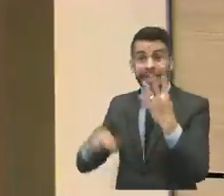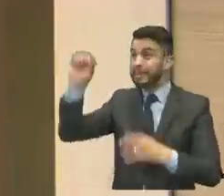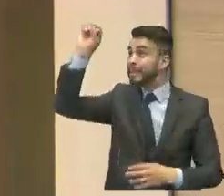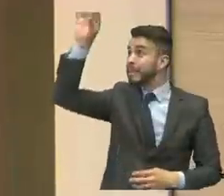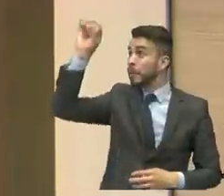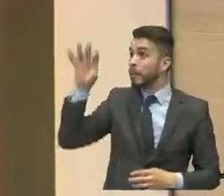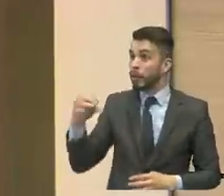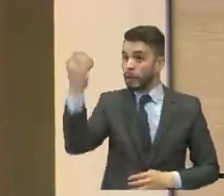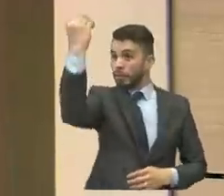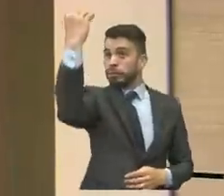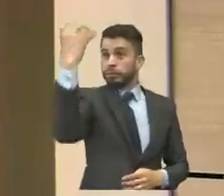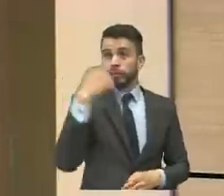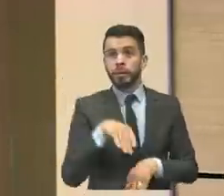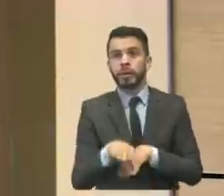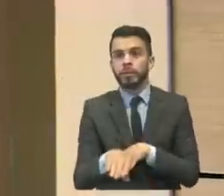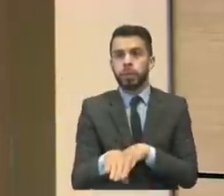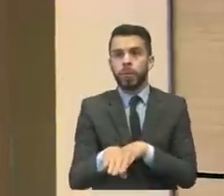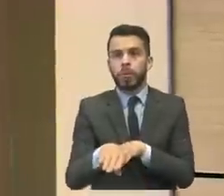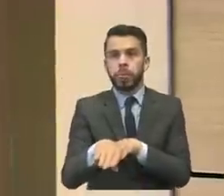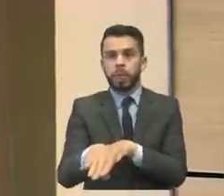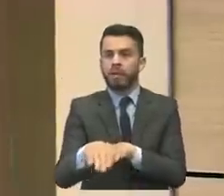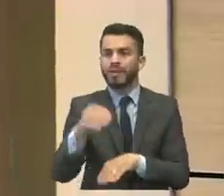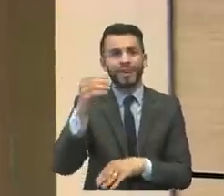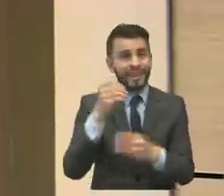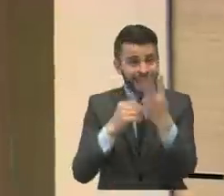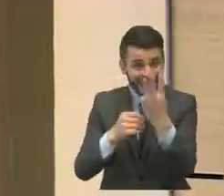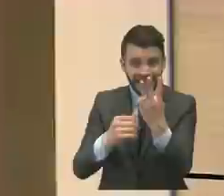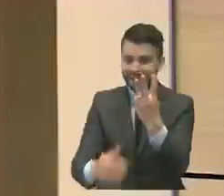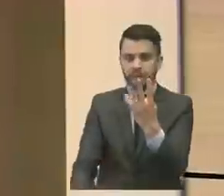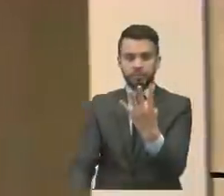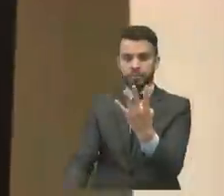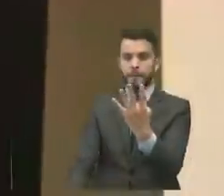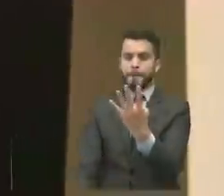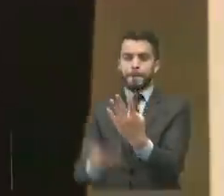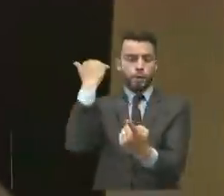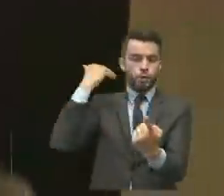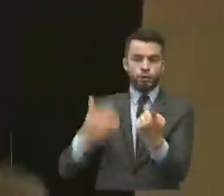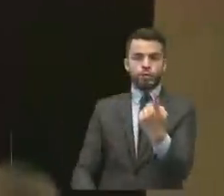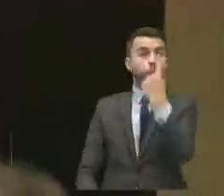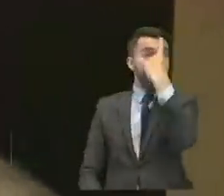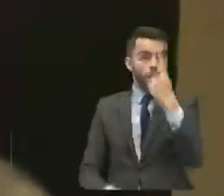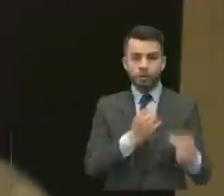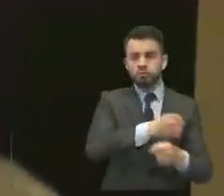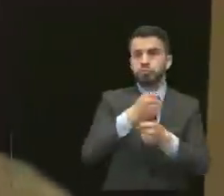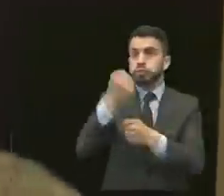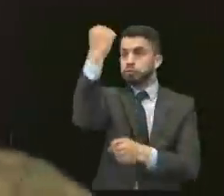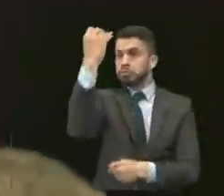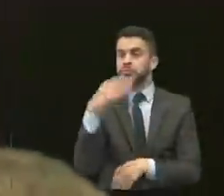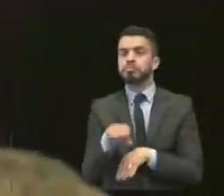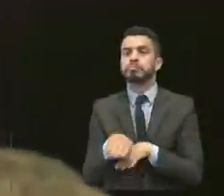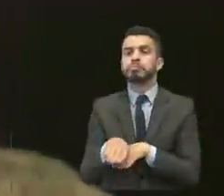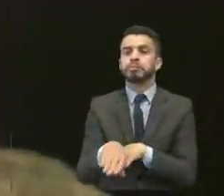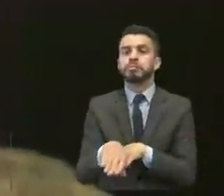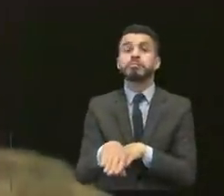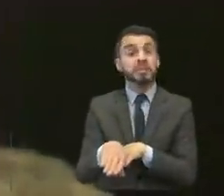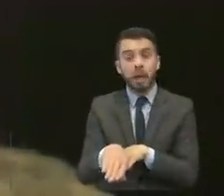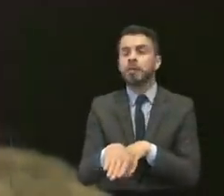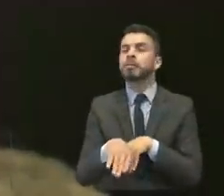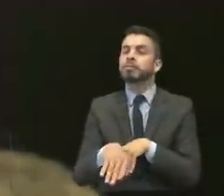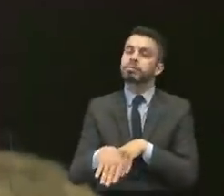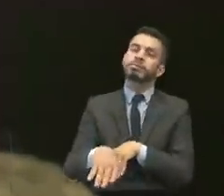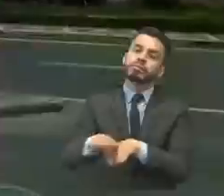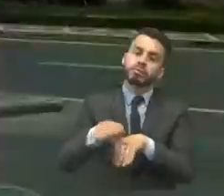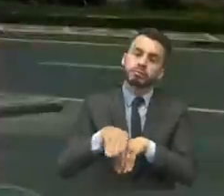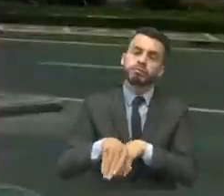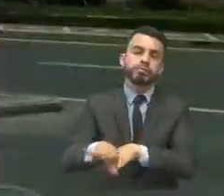lo menos optimizarlo igual o mejor. Pero esos son puntos críticos. Este tal vez va a ser uno de los puntos más críticos. Ahora piensen que si